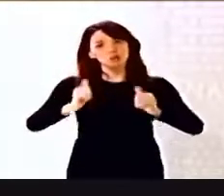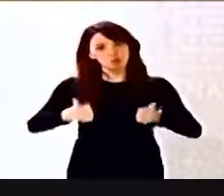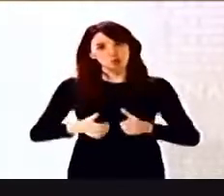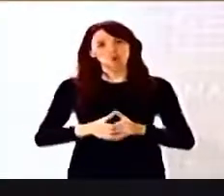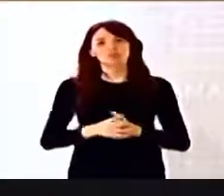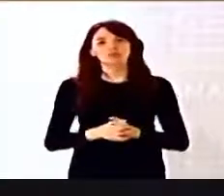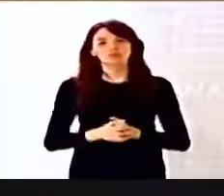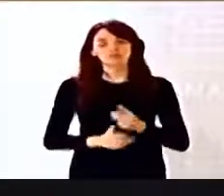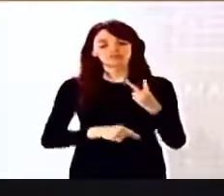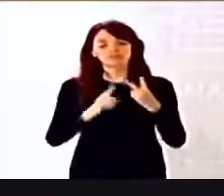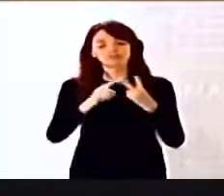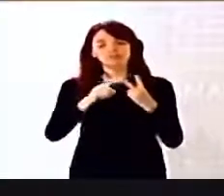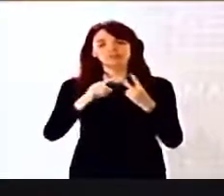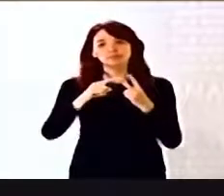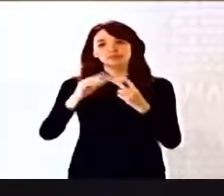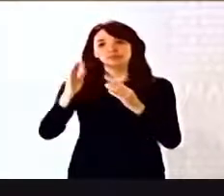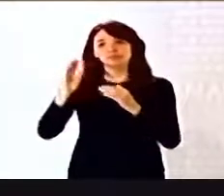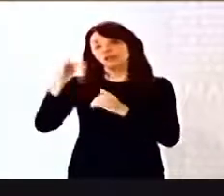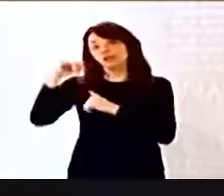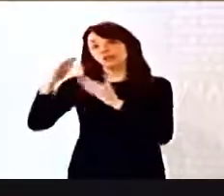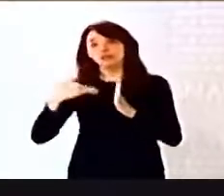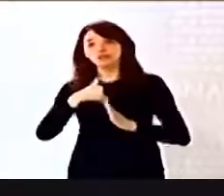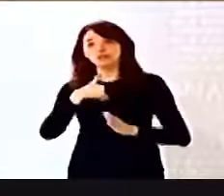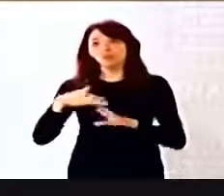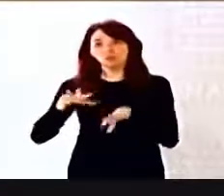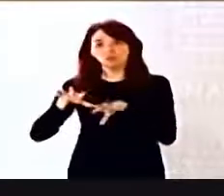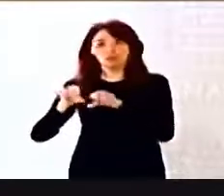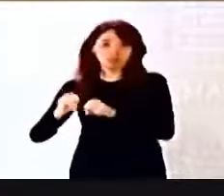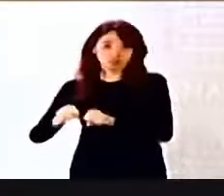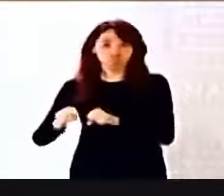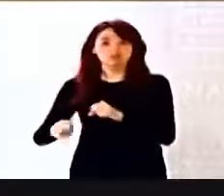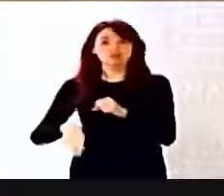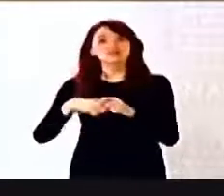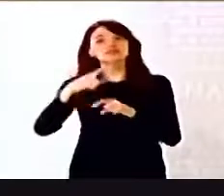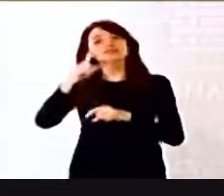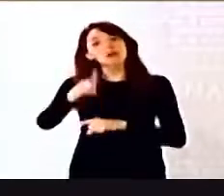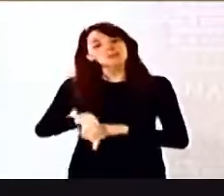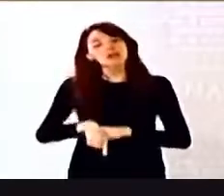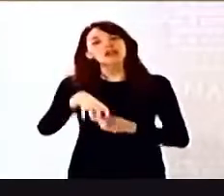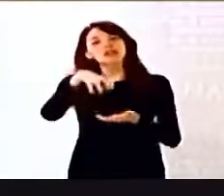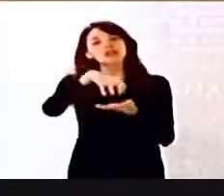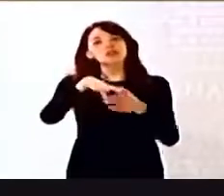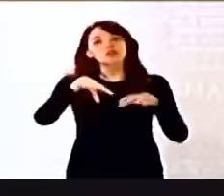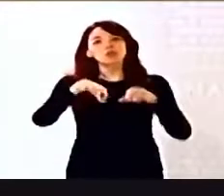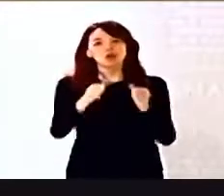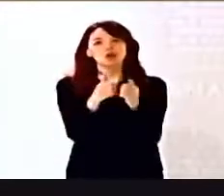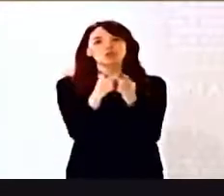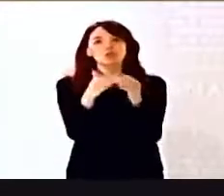continuando por la habilitación funcional y terminando por los centros ocupacionales.